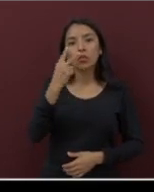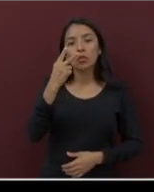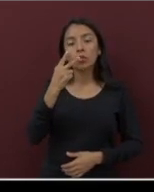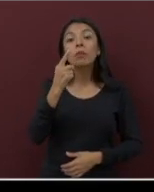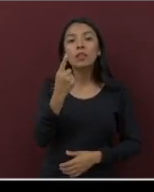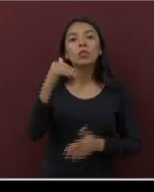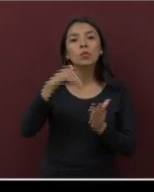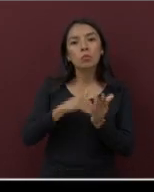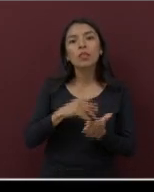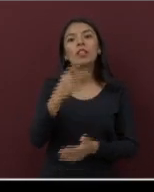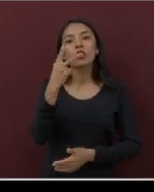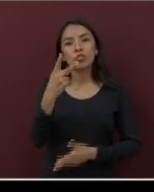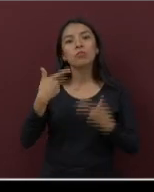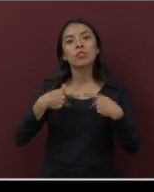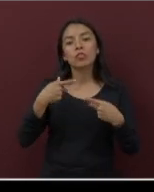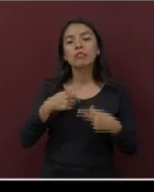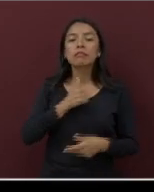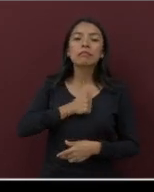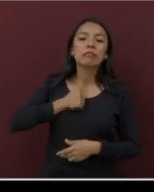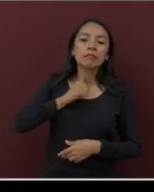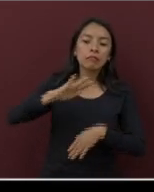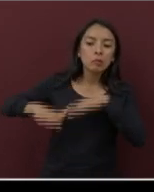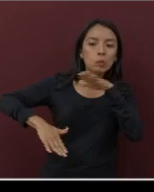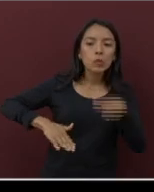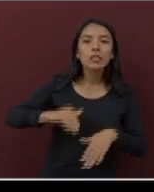y desafortunadamente han fallecido